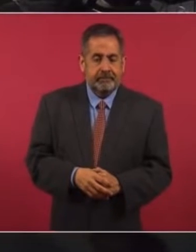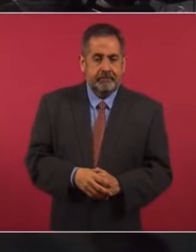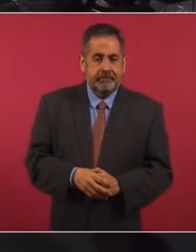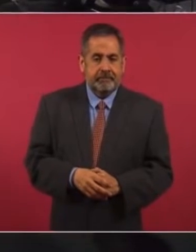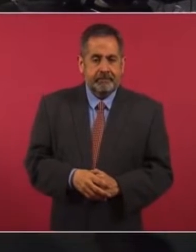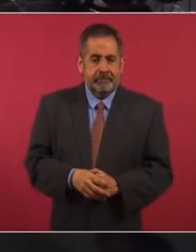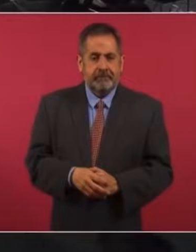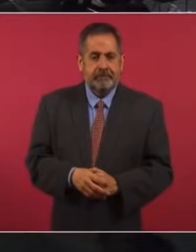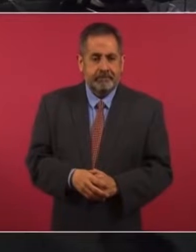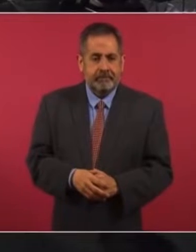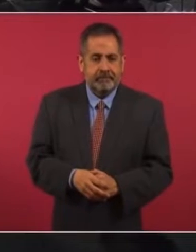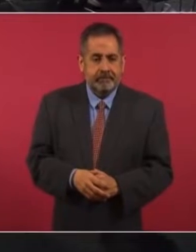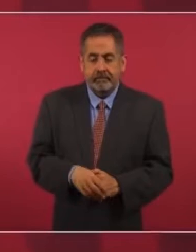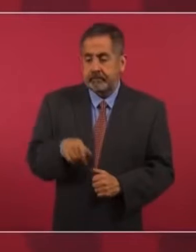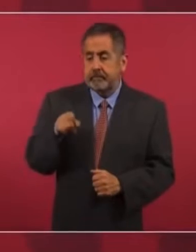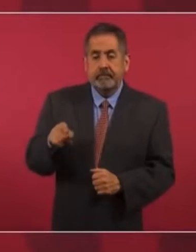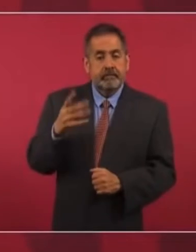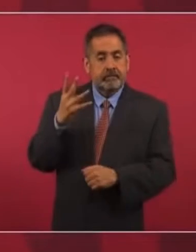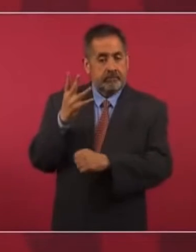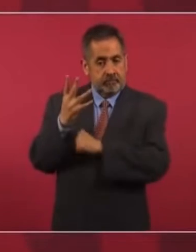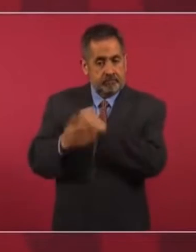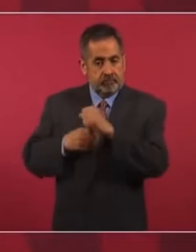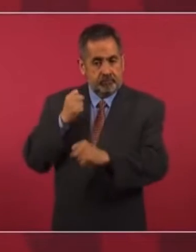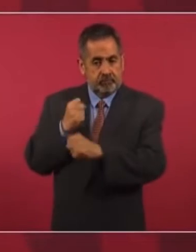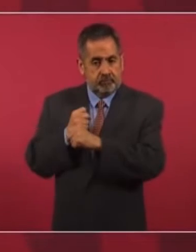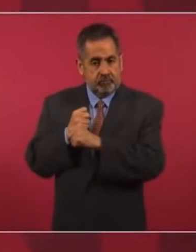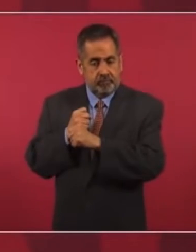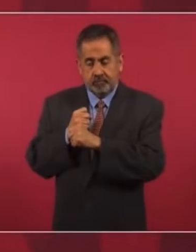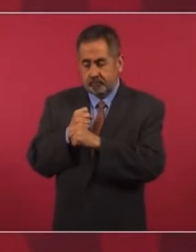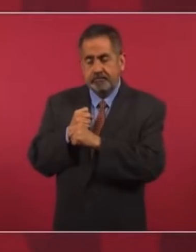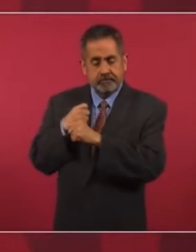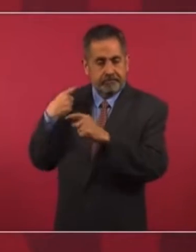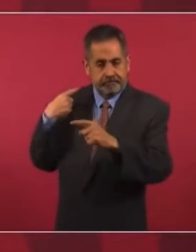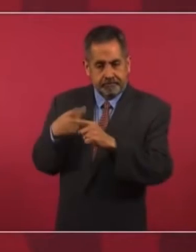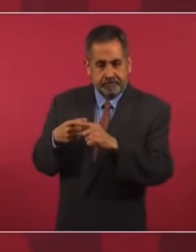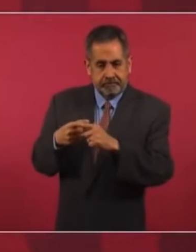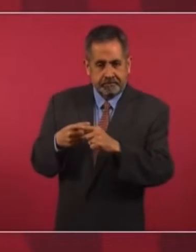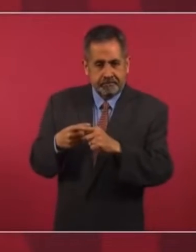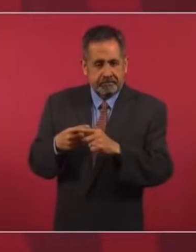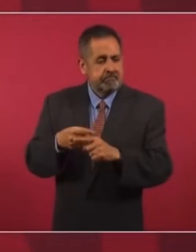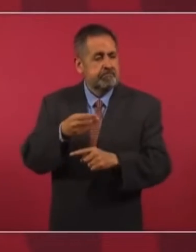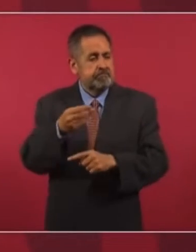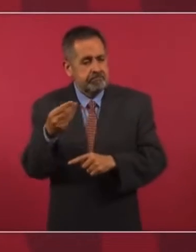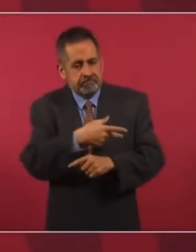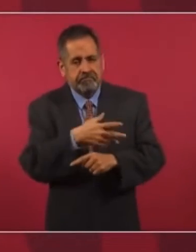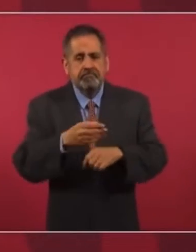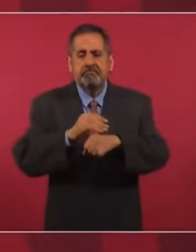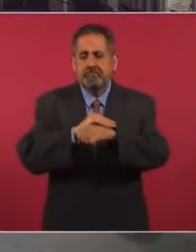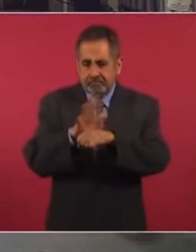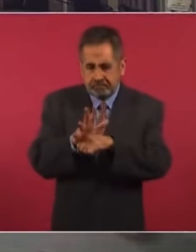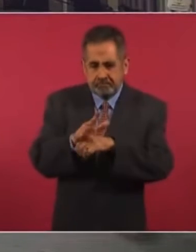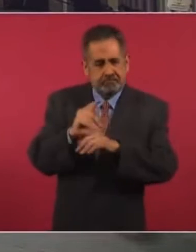En los 4 años, aún con pandemia,